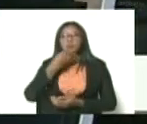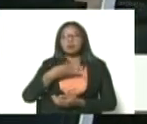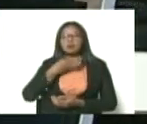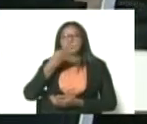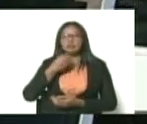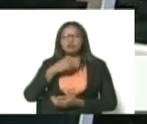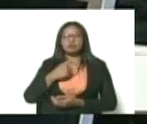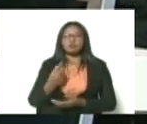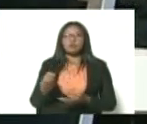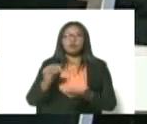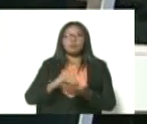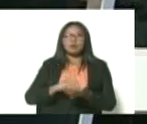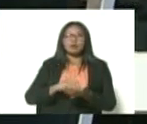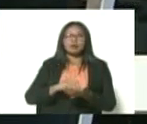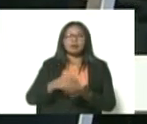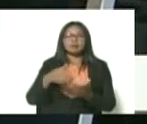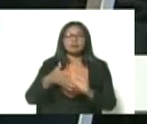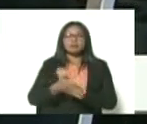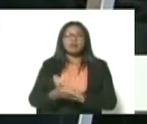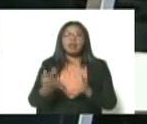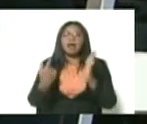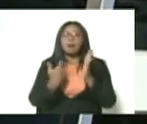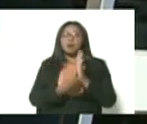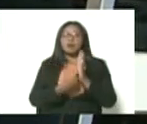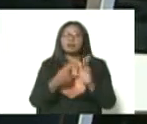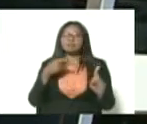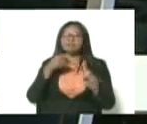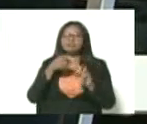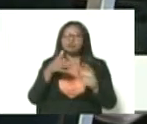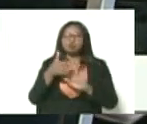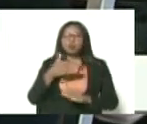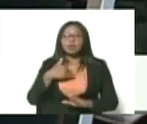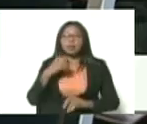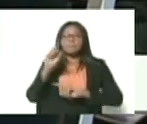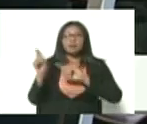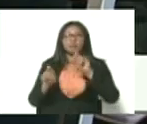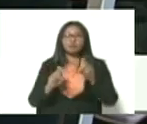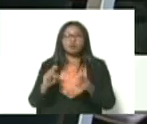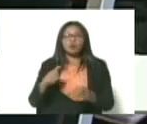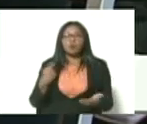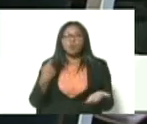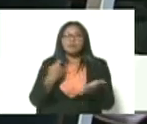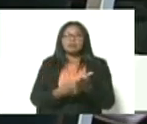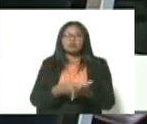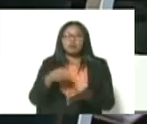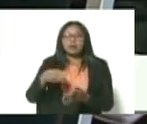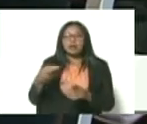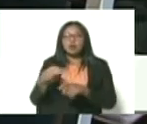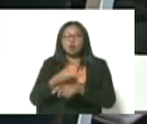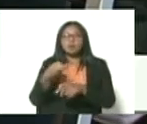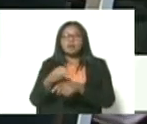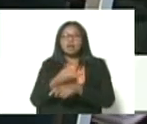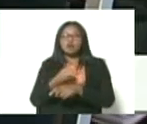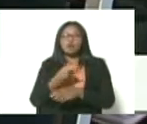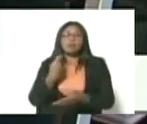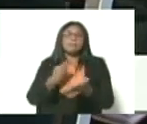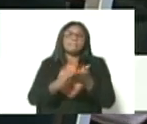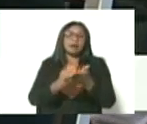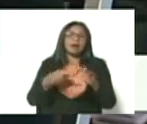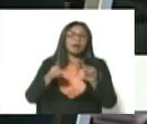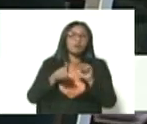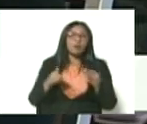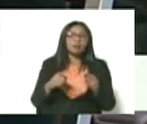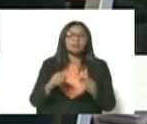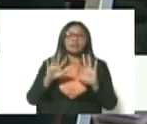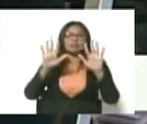Yo quisiera volver al asunto de las vacunas y específicamente le quería preguntar cuál fue la inversión que hizo su gobierno en adquisición pues de estas